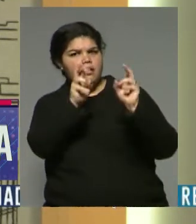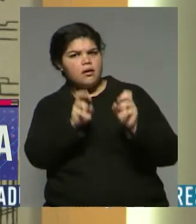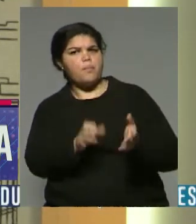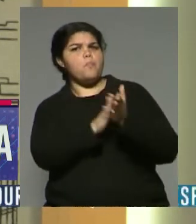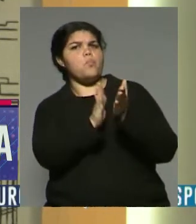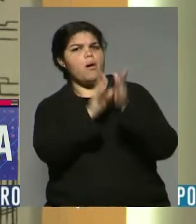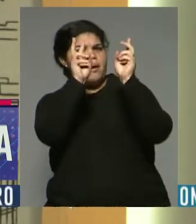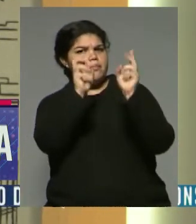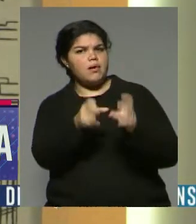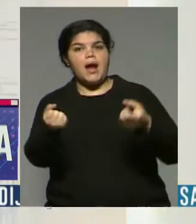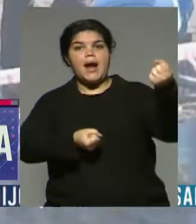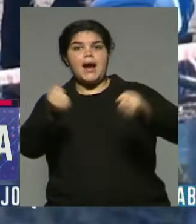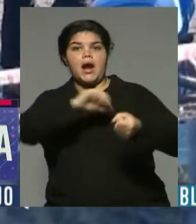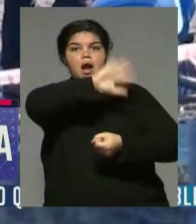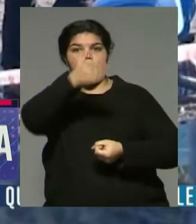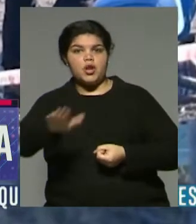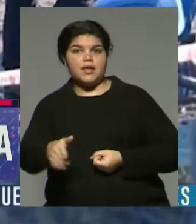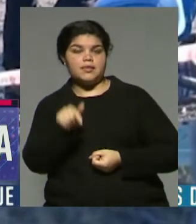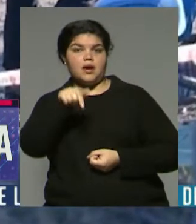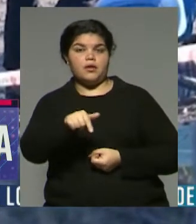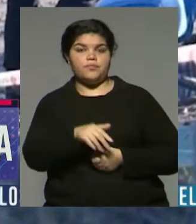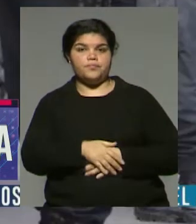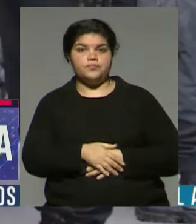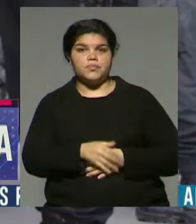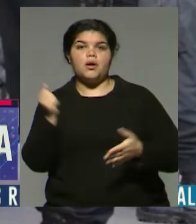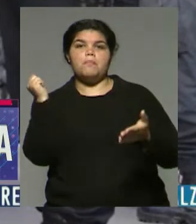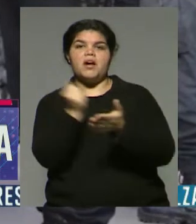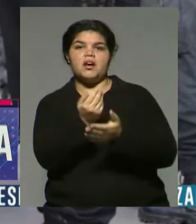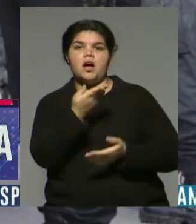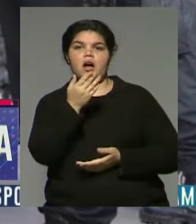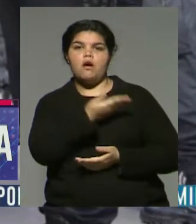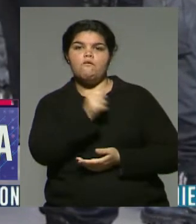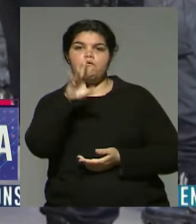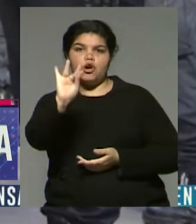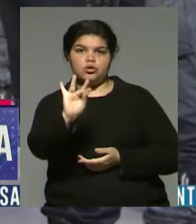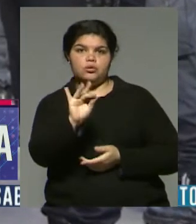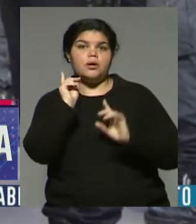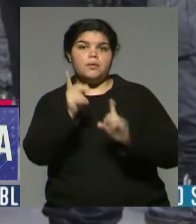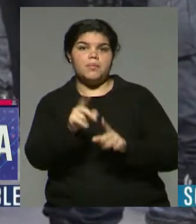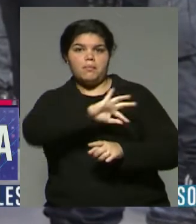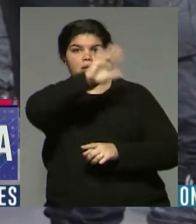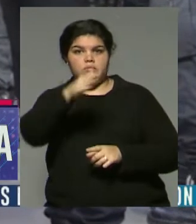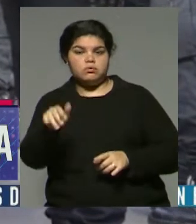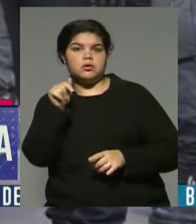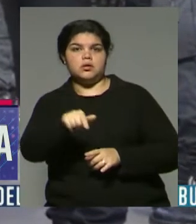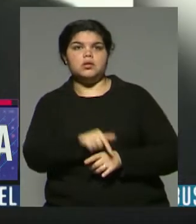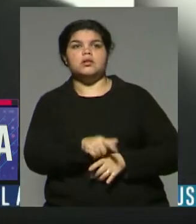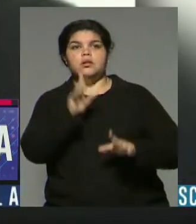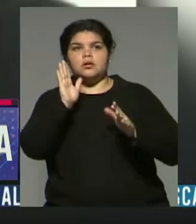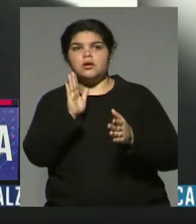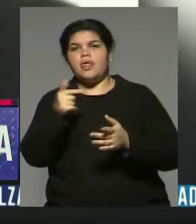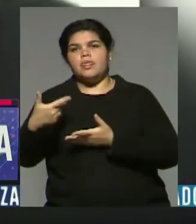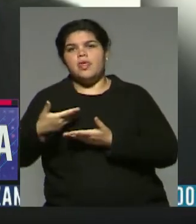pruebas de la camioneta Ford Ranger en la cual estaba Petean Pocoví en ese acto, la cual, bueno, fue refutado por la defensa diciendo